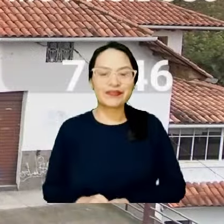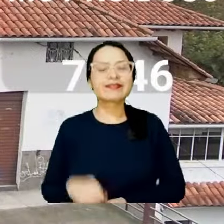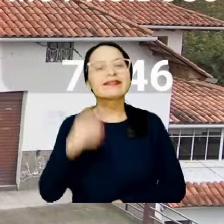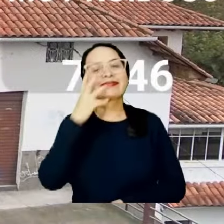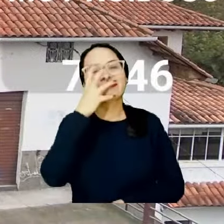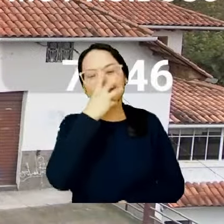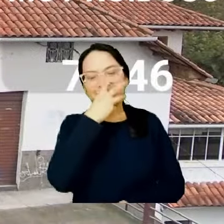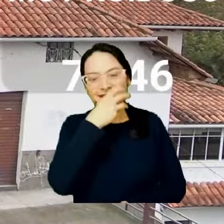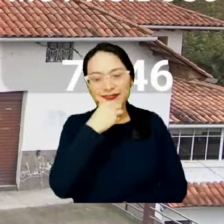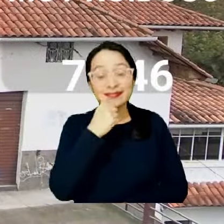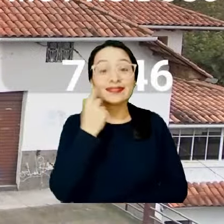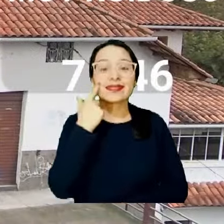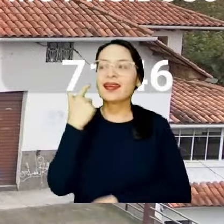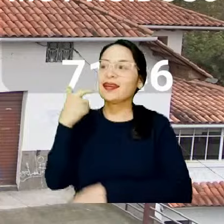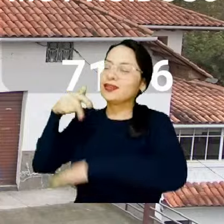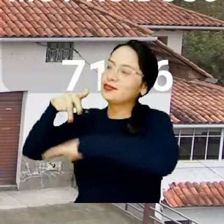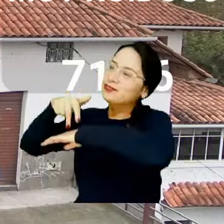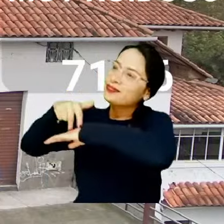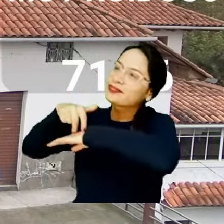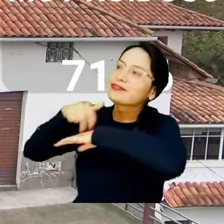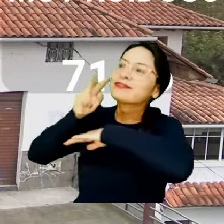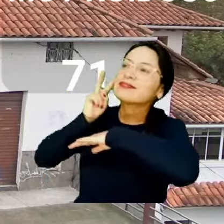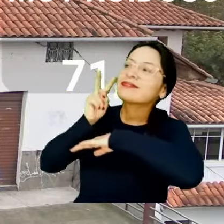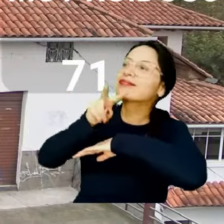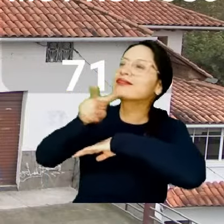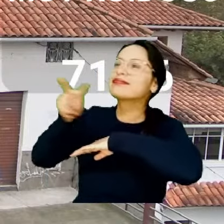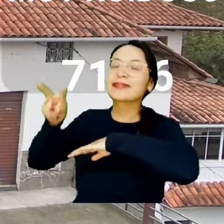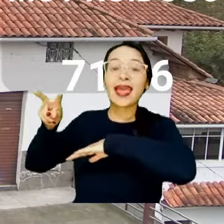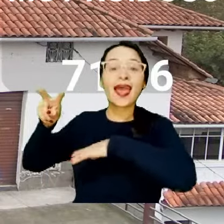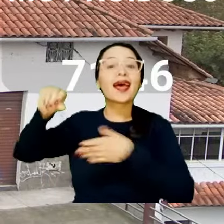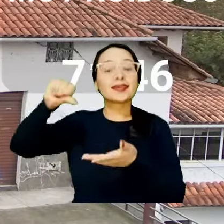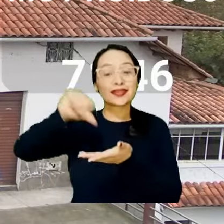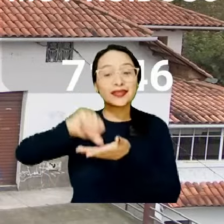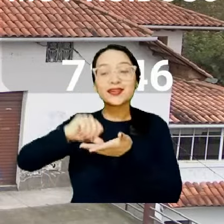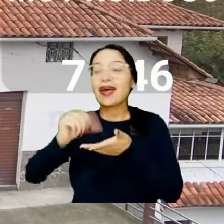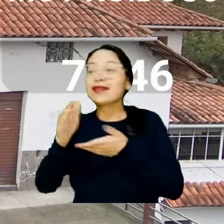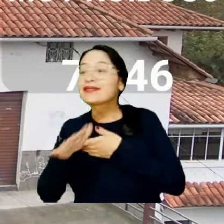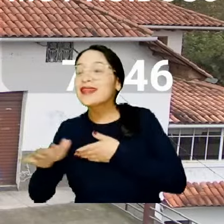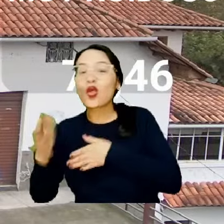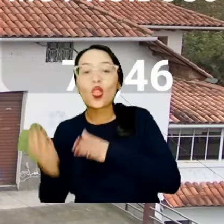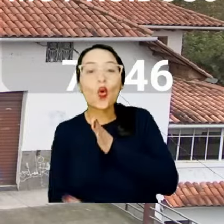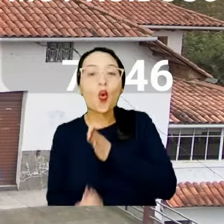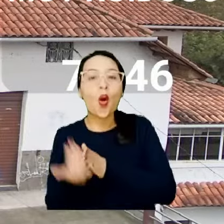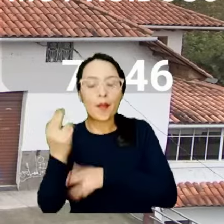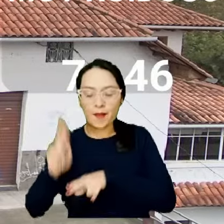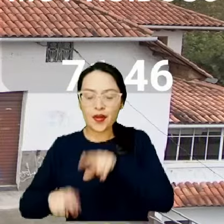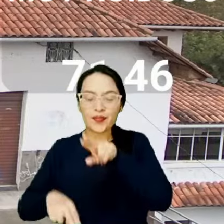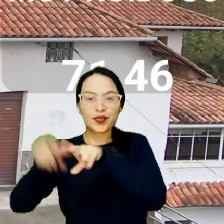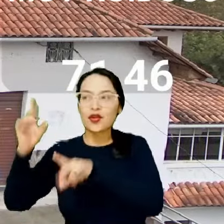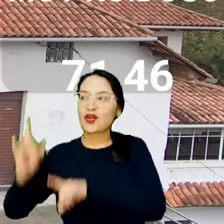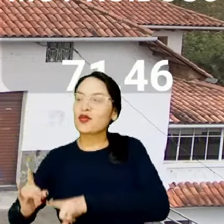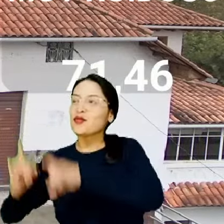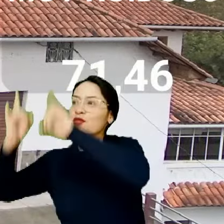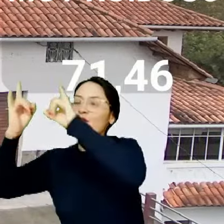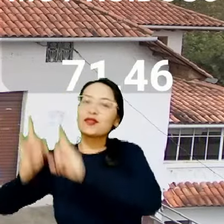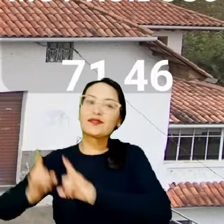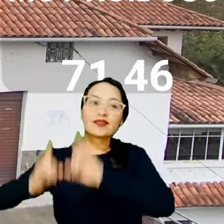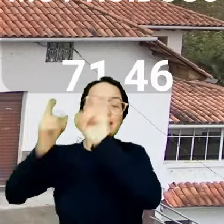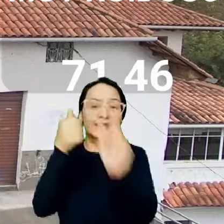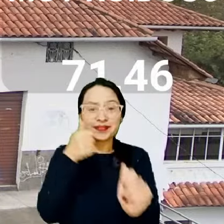balcón de la ciudad de Cuenca que nos permite también ver la parte nueva de la ciudad y, por supuesto, esa vista al barranco, la Universidad de